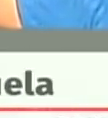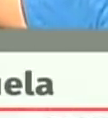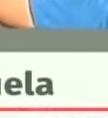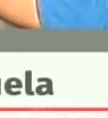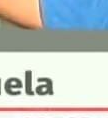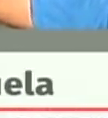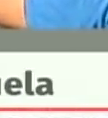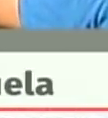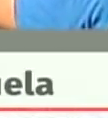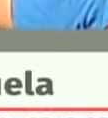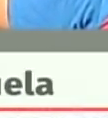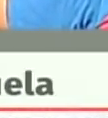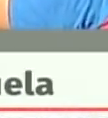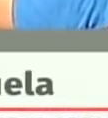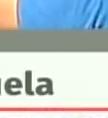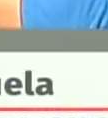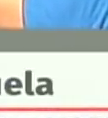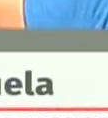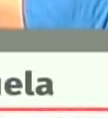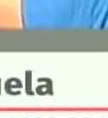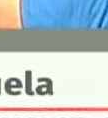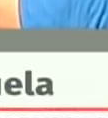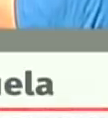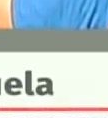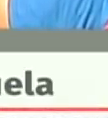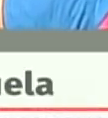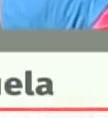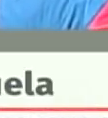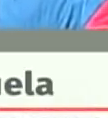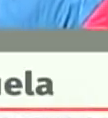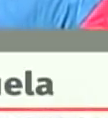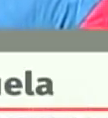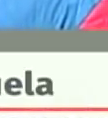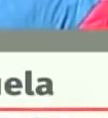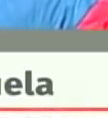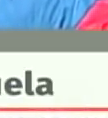están esperando. Pero ¿cuál fue la respuesta del gobierno colombiano? Cerrar la frontera.